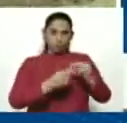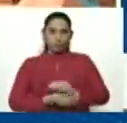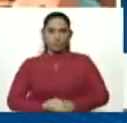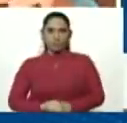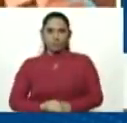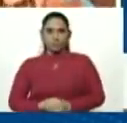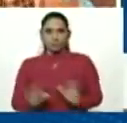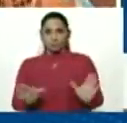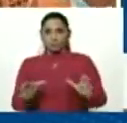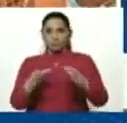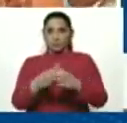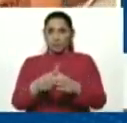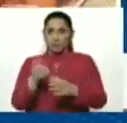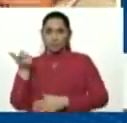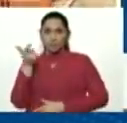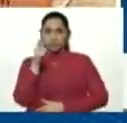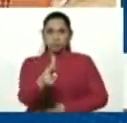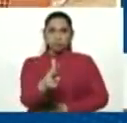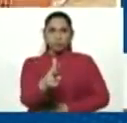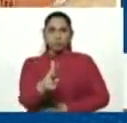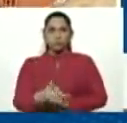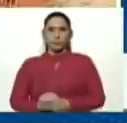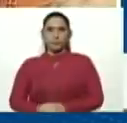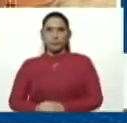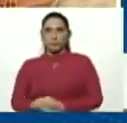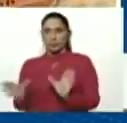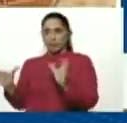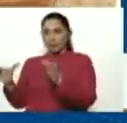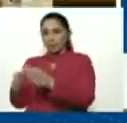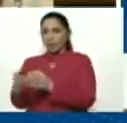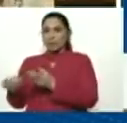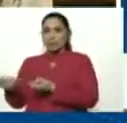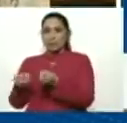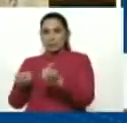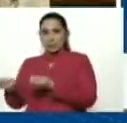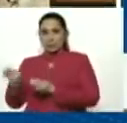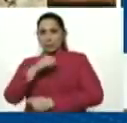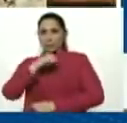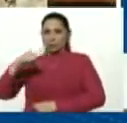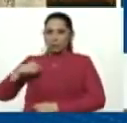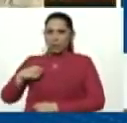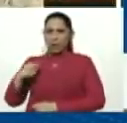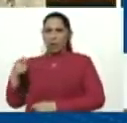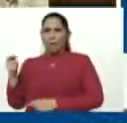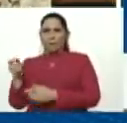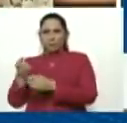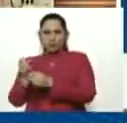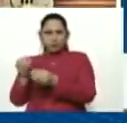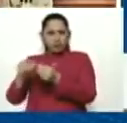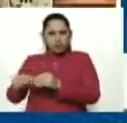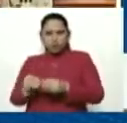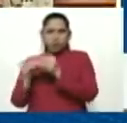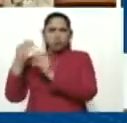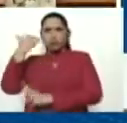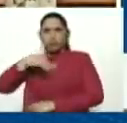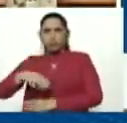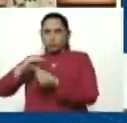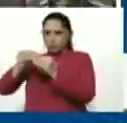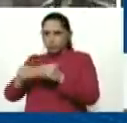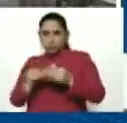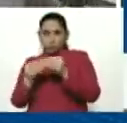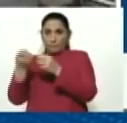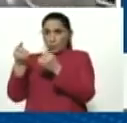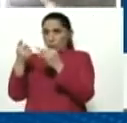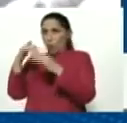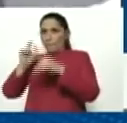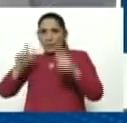el sector transporte, los servicios personalizados de plomería, carpintería, refrigeración. Mucha gente que